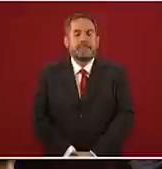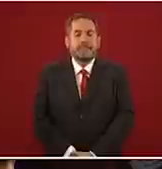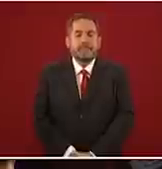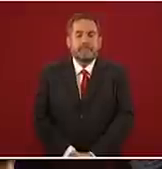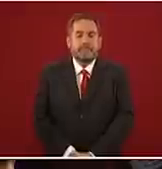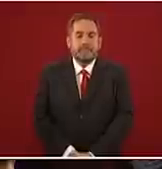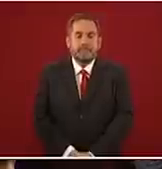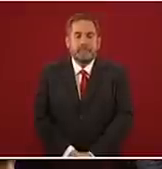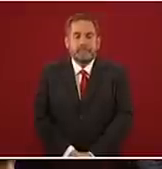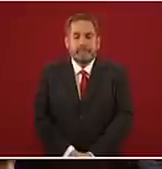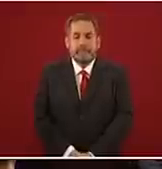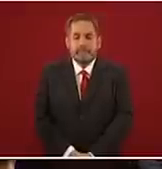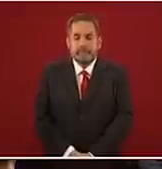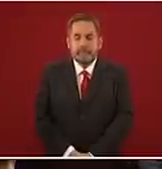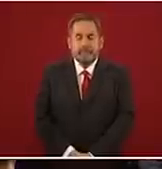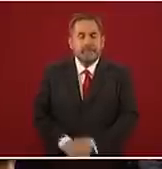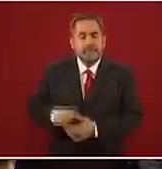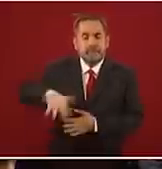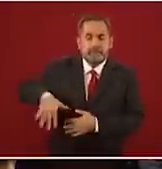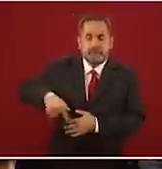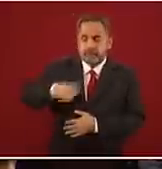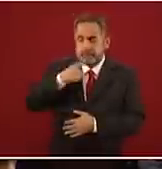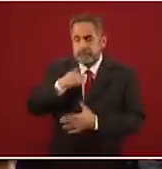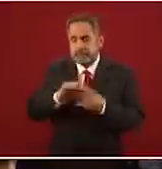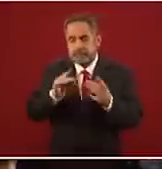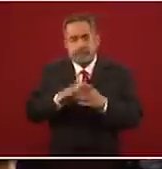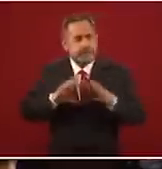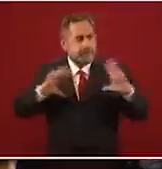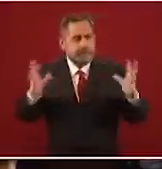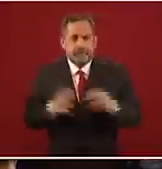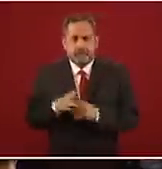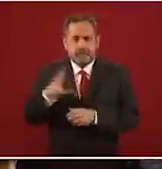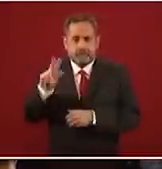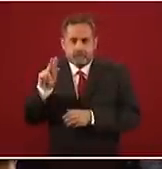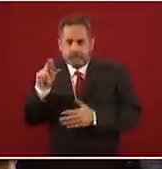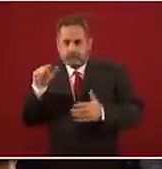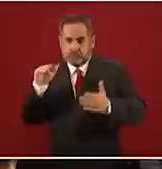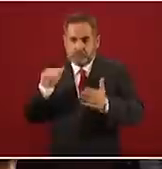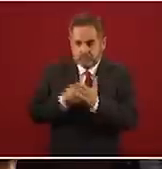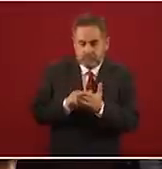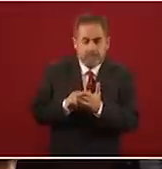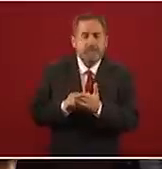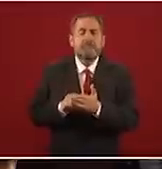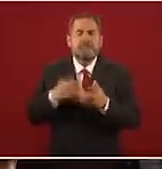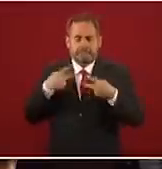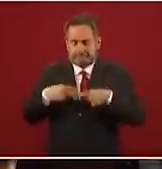Y como aquí se comentó, hay más de 80 mil trabajadores